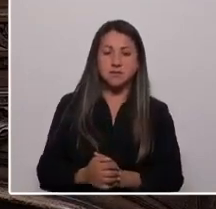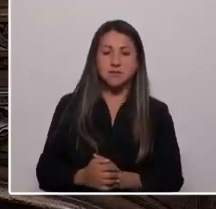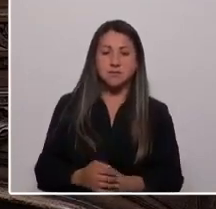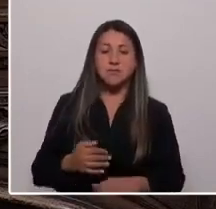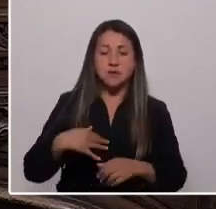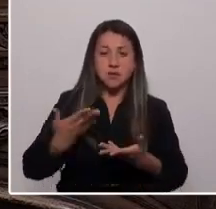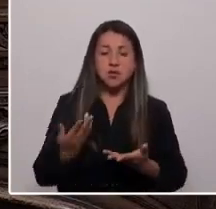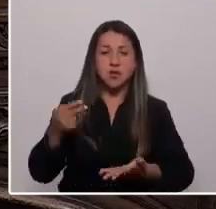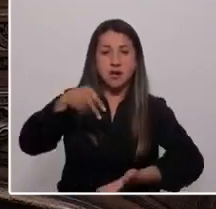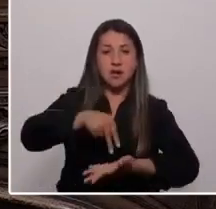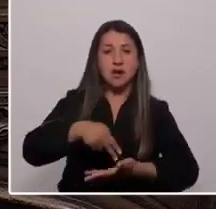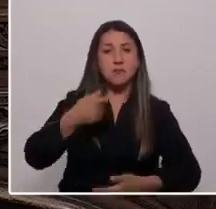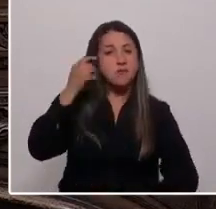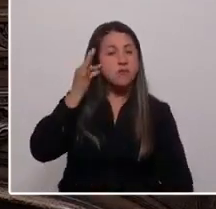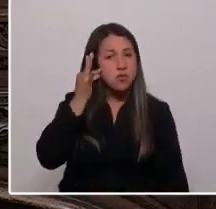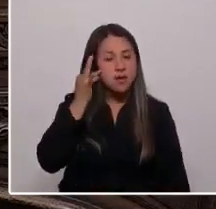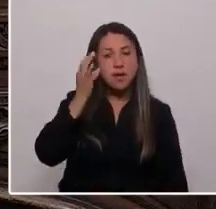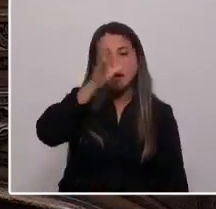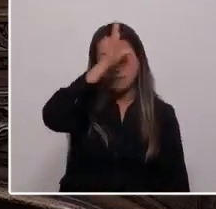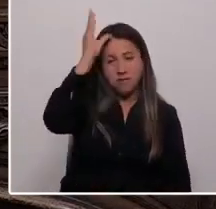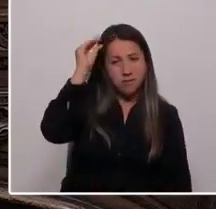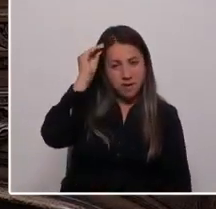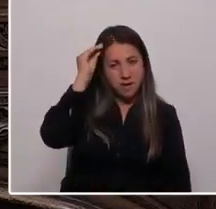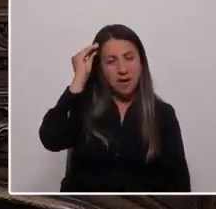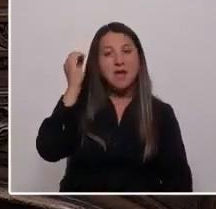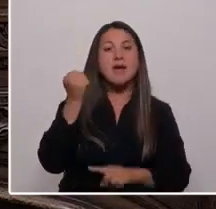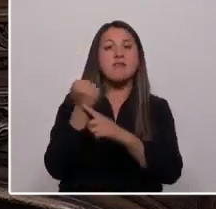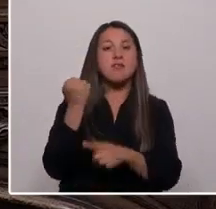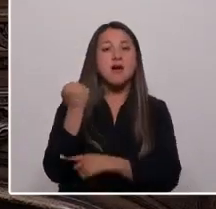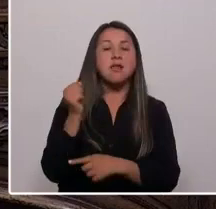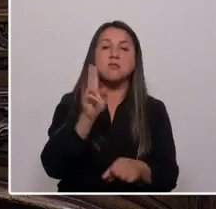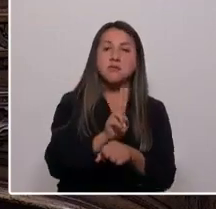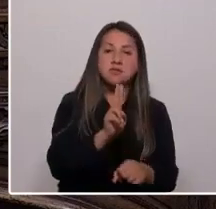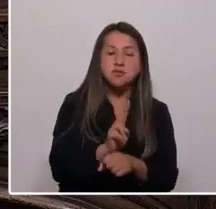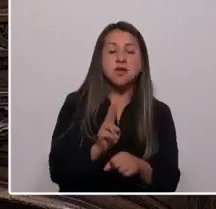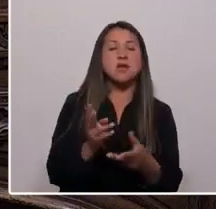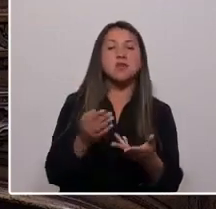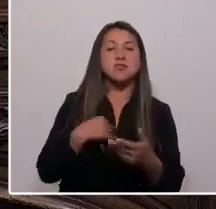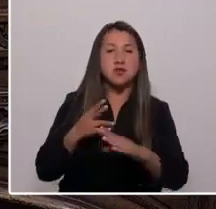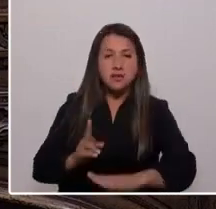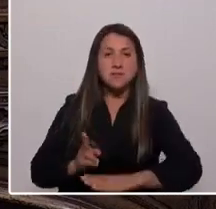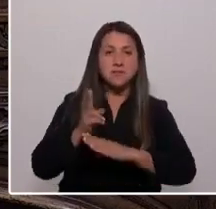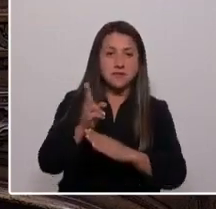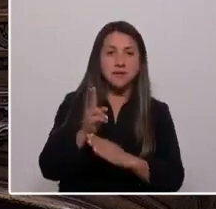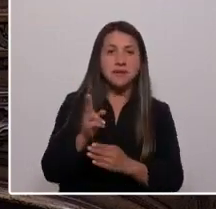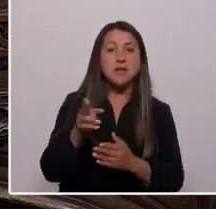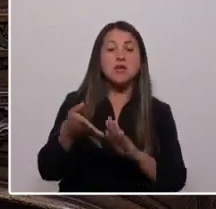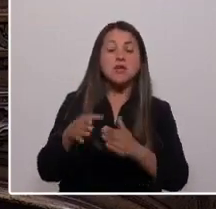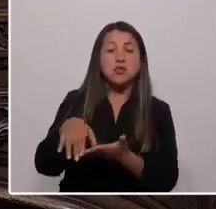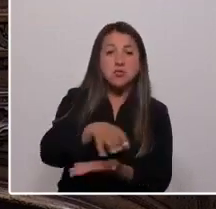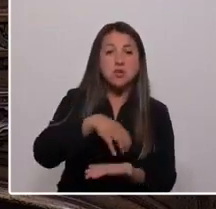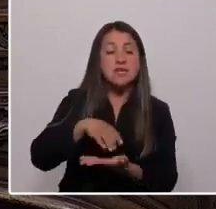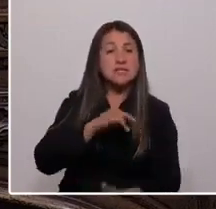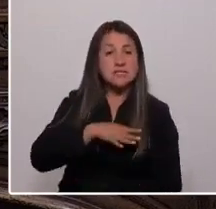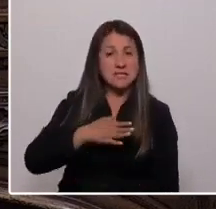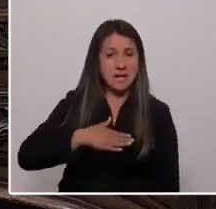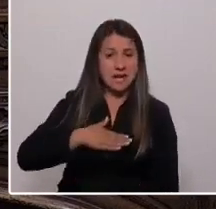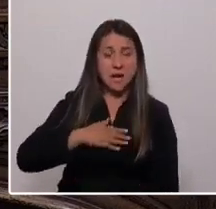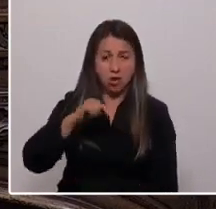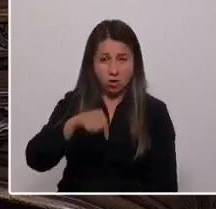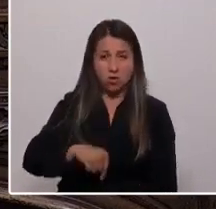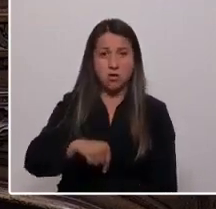mujer como enfermera como abogada como docente formadora como representante de una comunidad como chilena y hoy